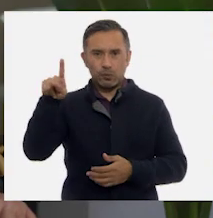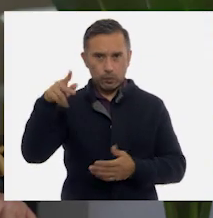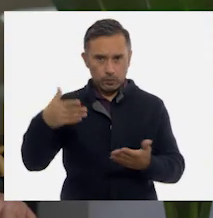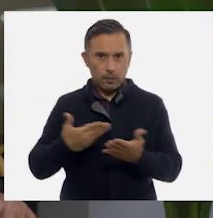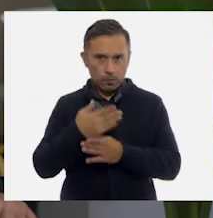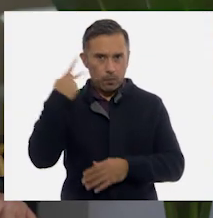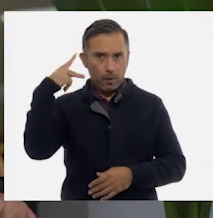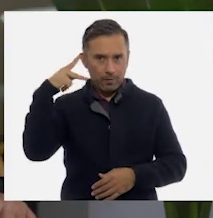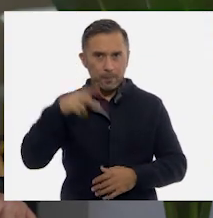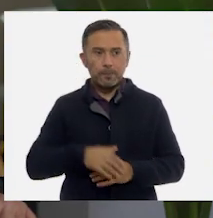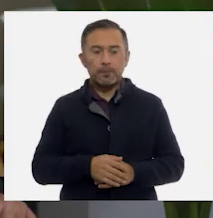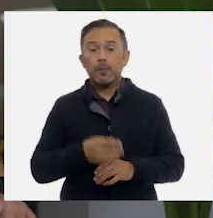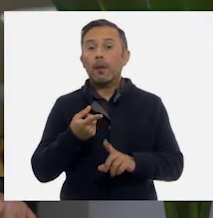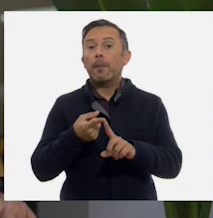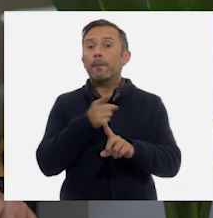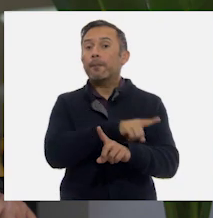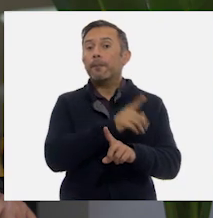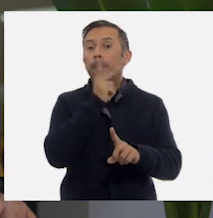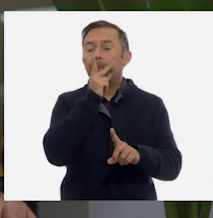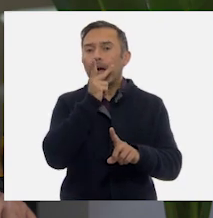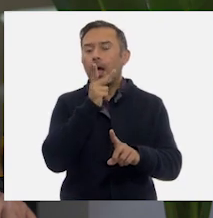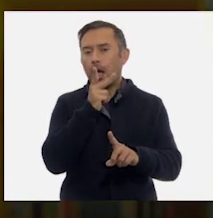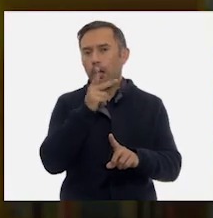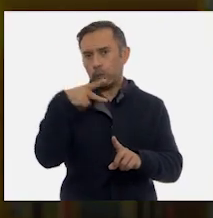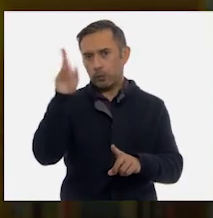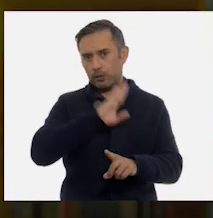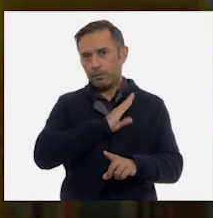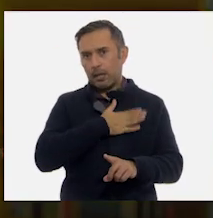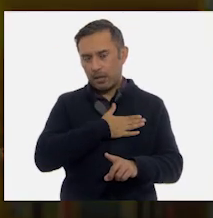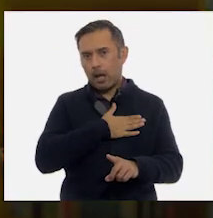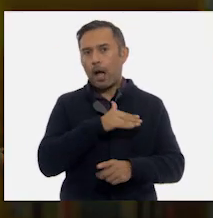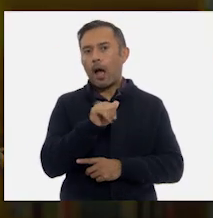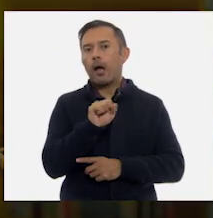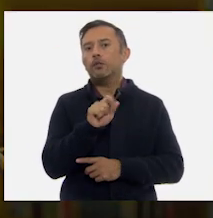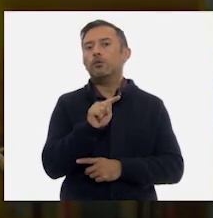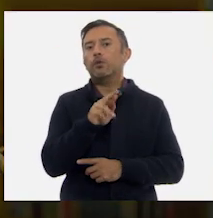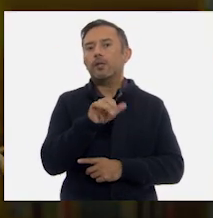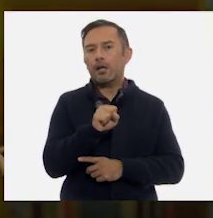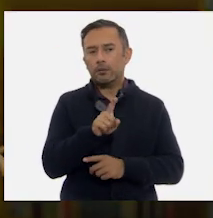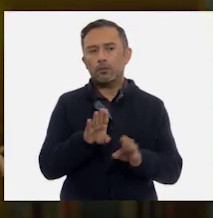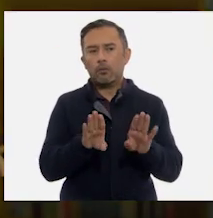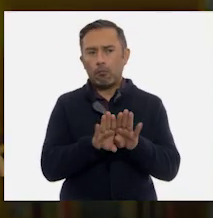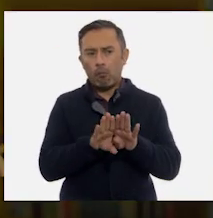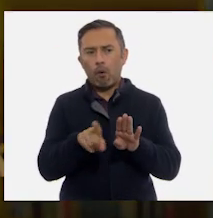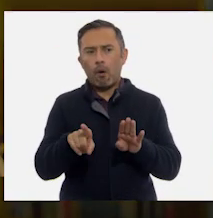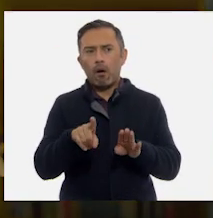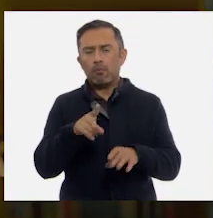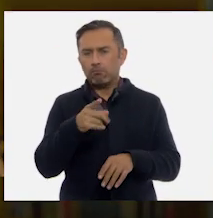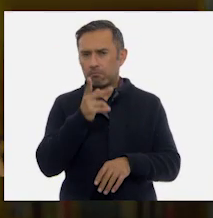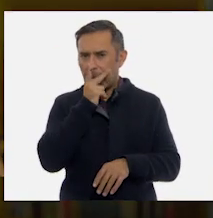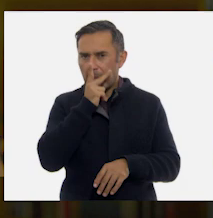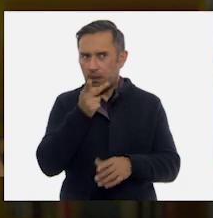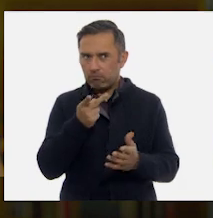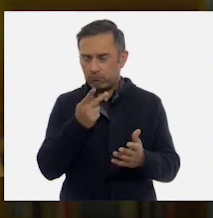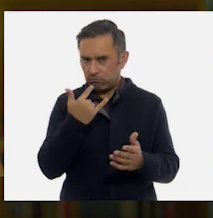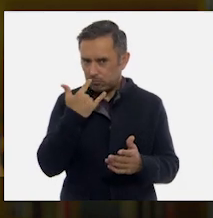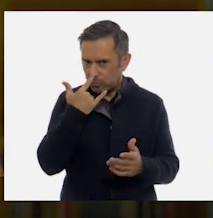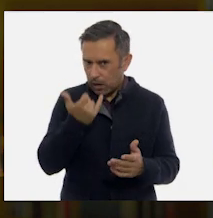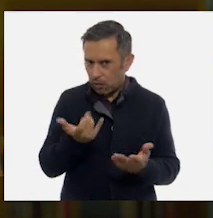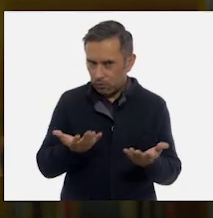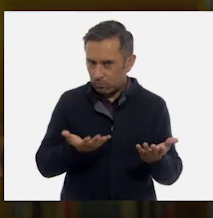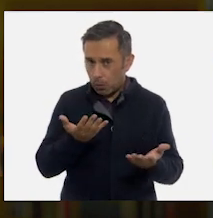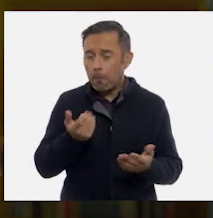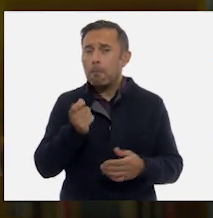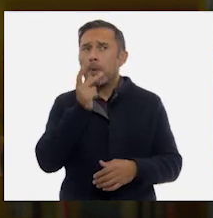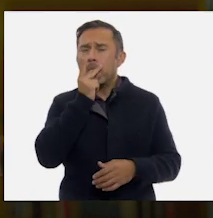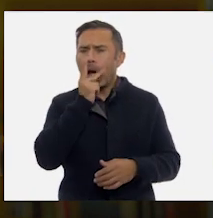asturiano, también al lado del padre. El papá era un poco extravagante, era un padre bastante